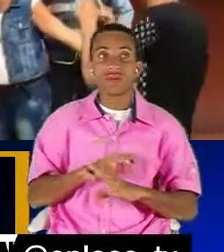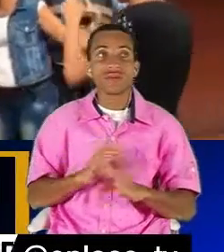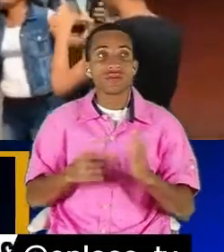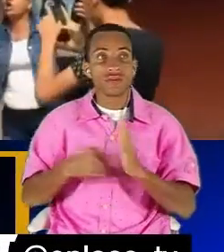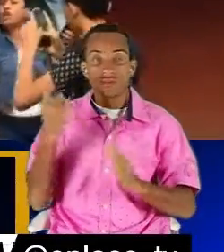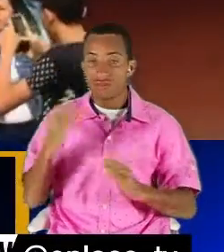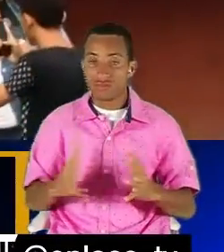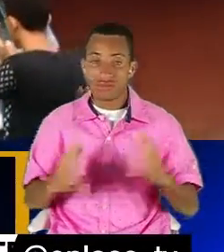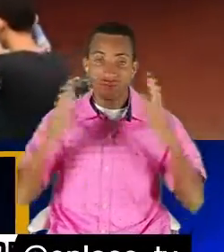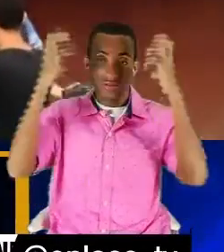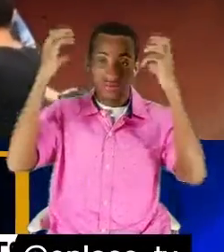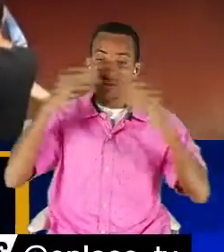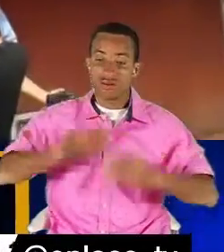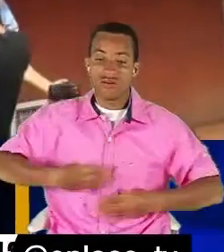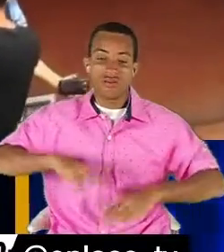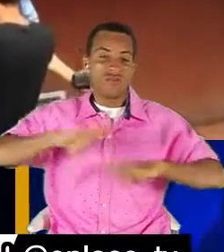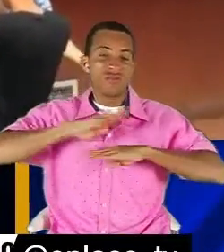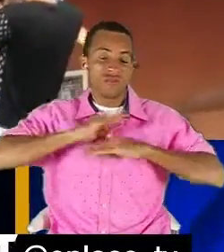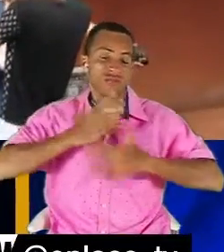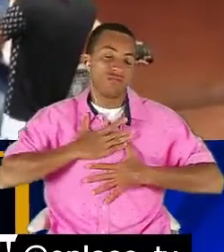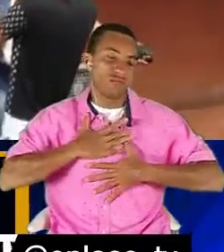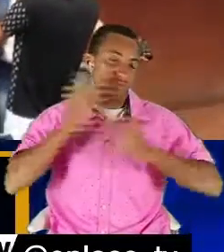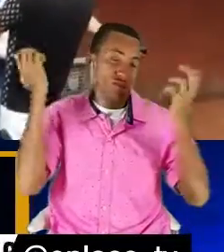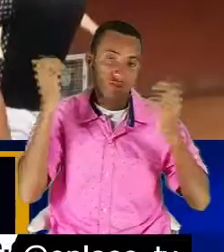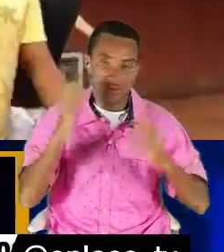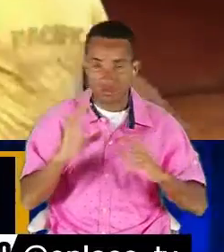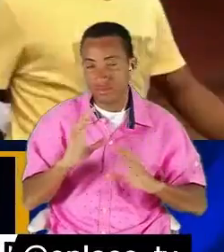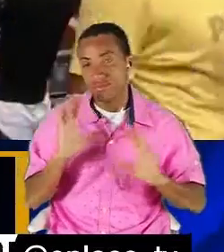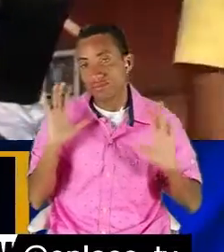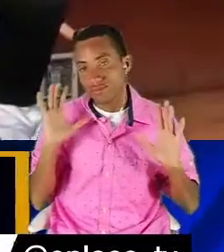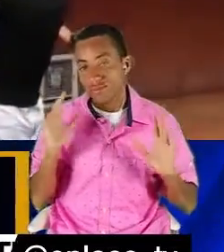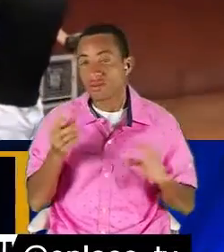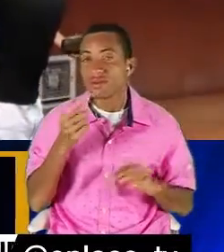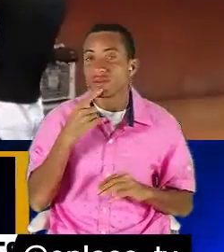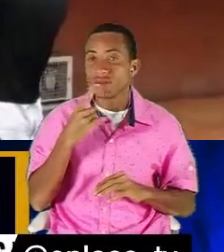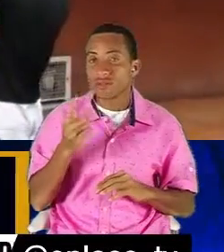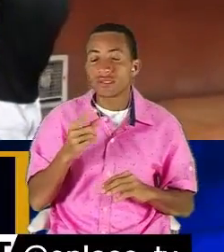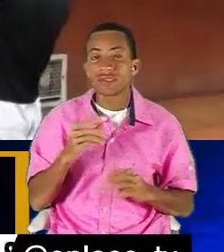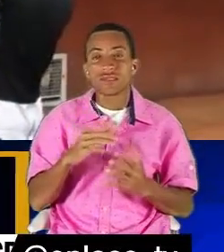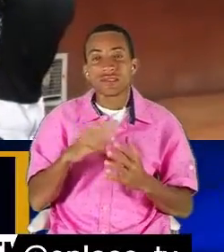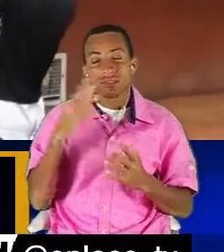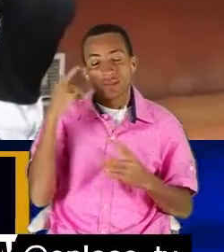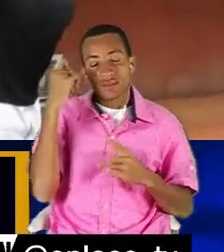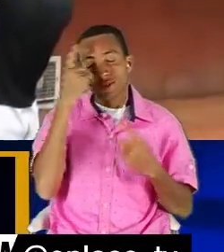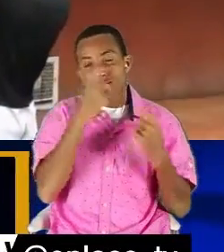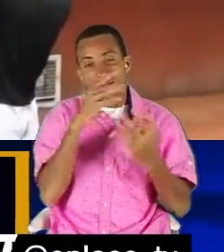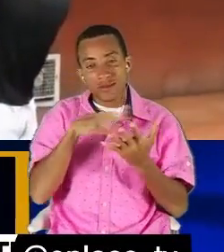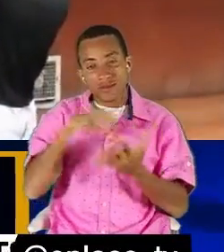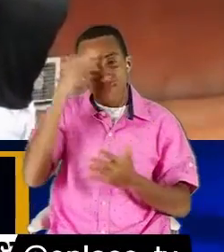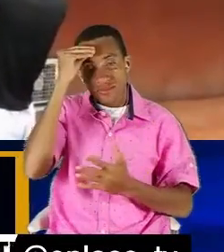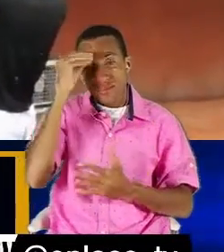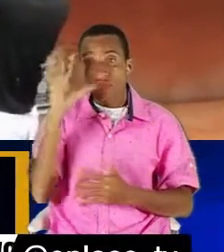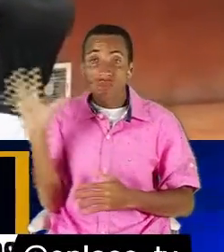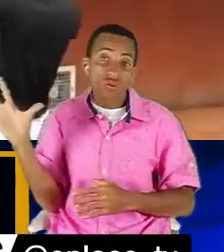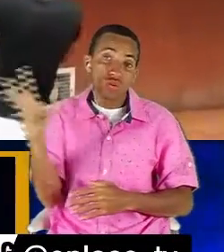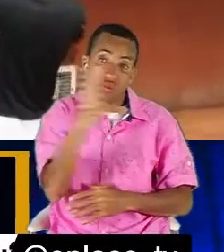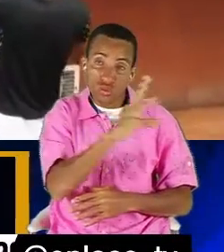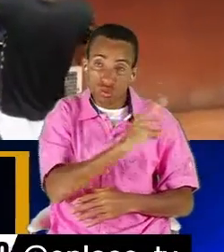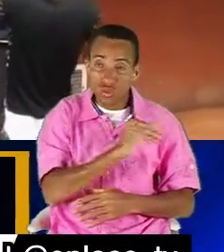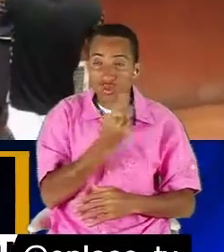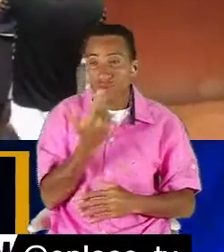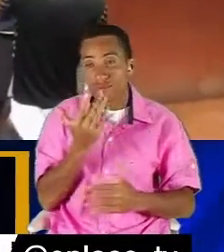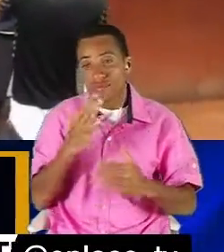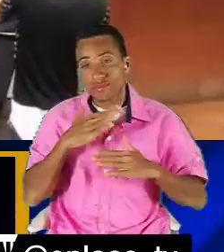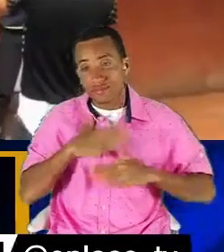se soleva y se deja llevar por la rabia, pero pues lo que yo dejo de reflexión es que si todos colocáramos un granito de arena, pues